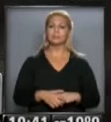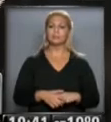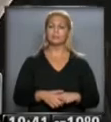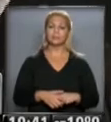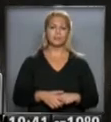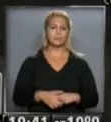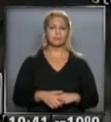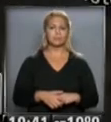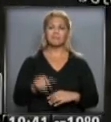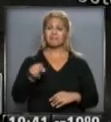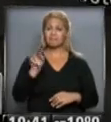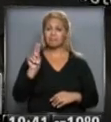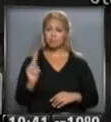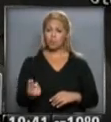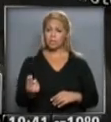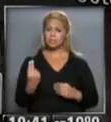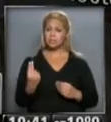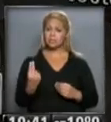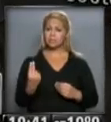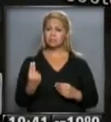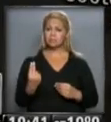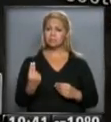Su fallecimiento